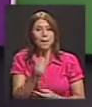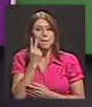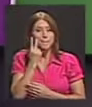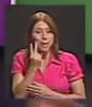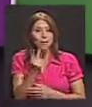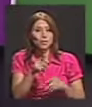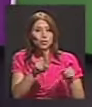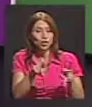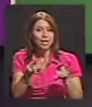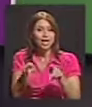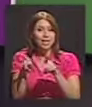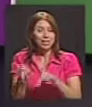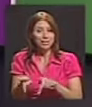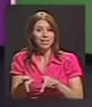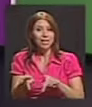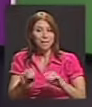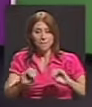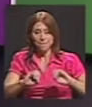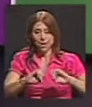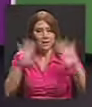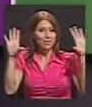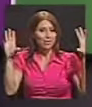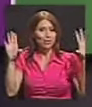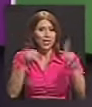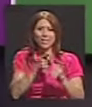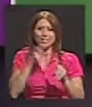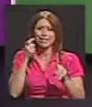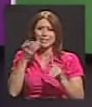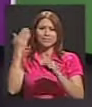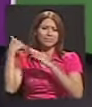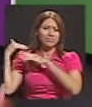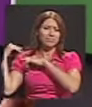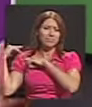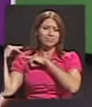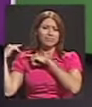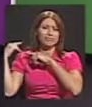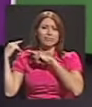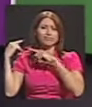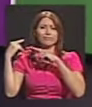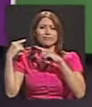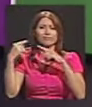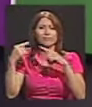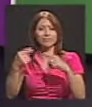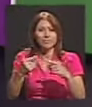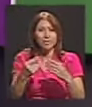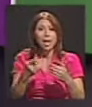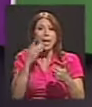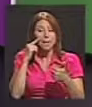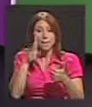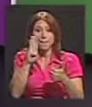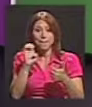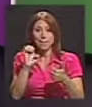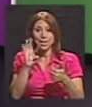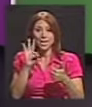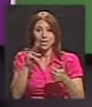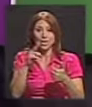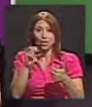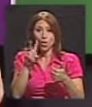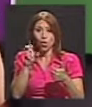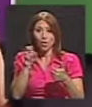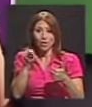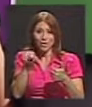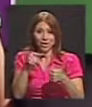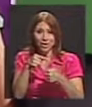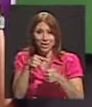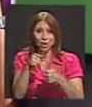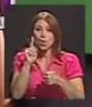gente maravillosa desde el pasado hasta el presente beethoven un hombre que en la